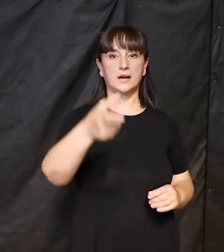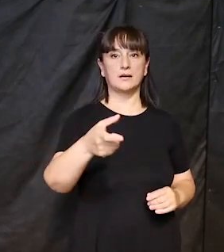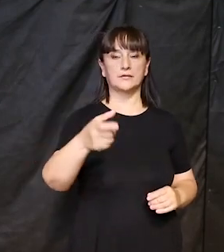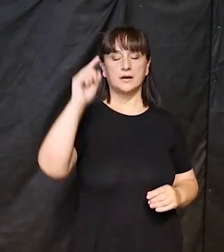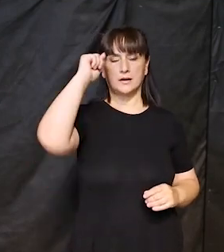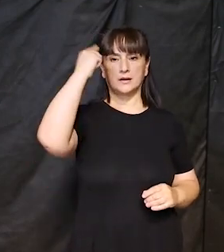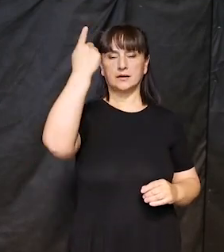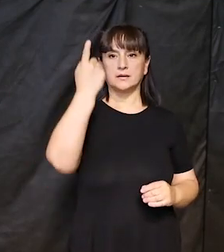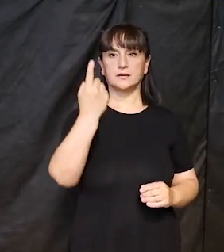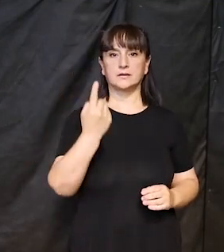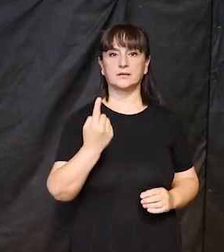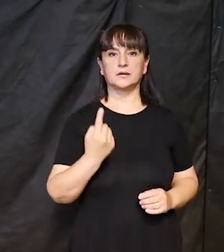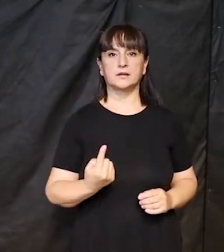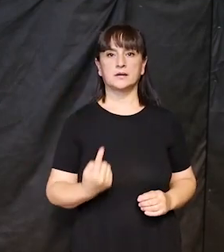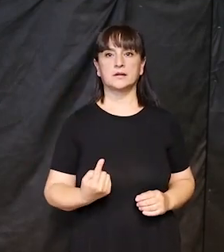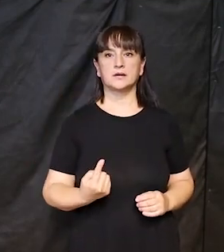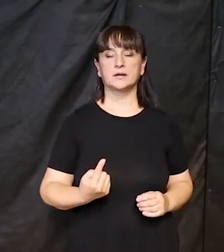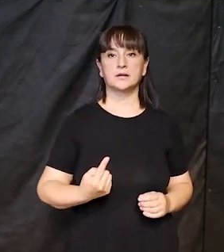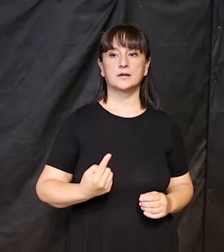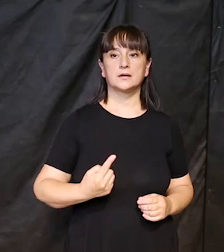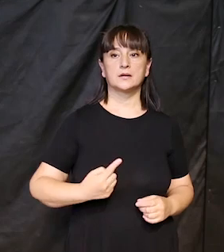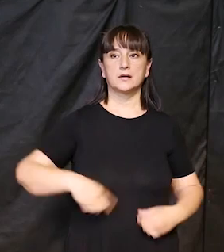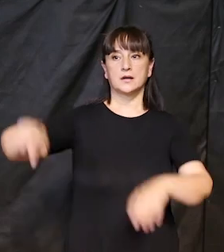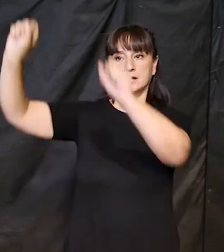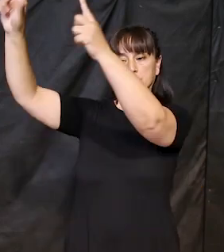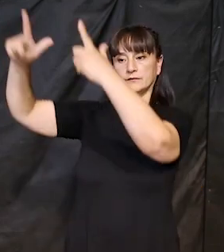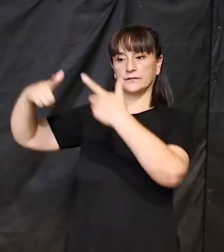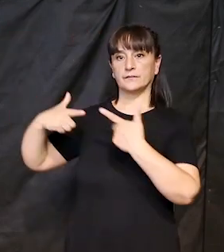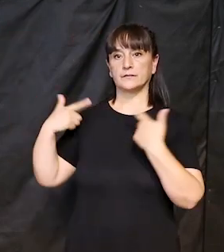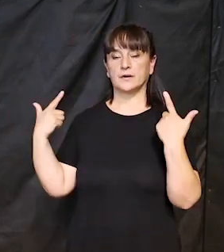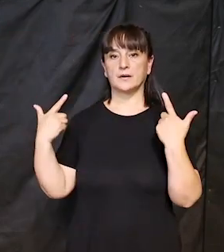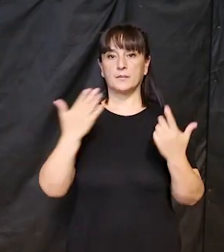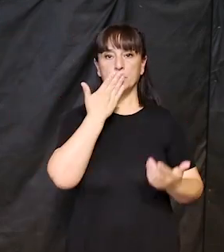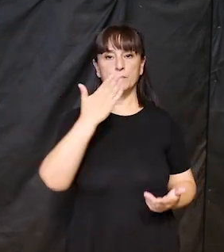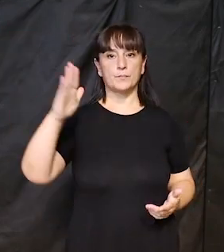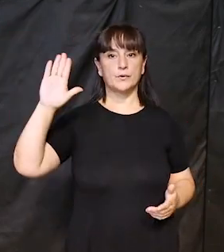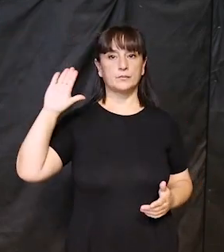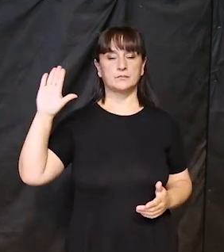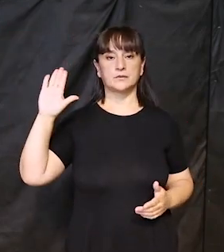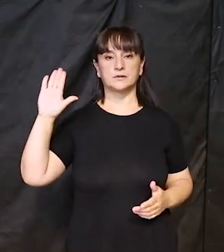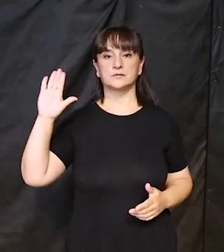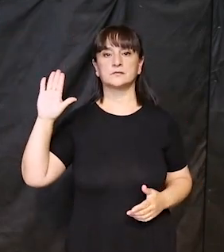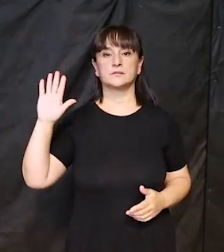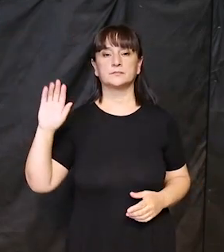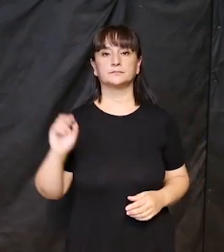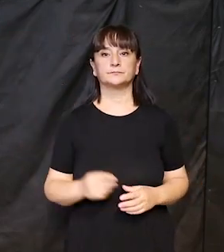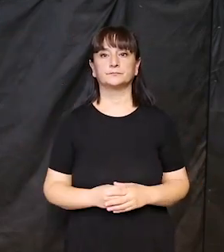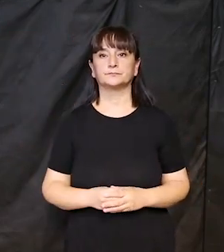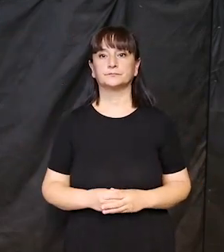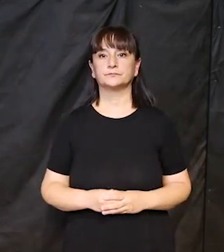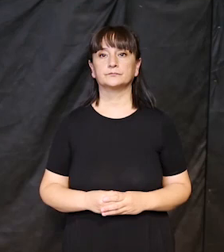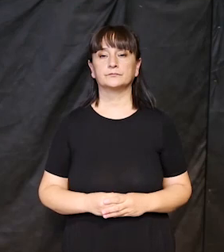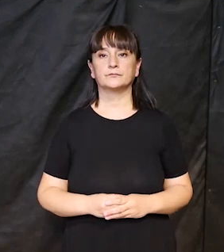lo que dios nos regala a través de sus promesas que son nuestras si somos hijos de dios y si no